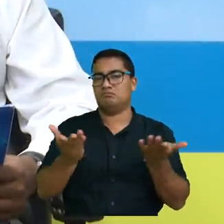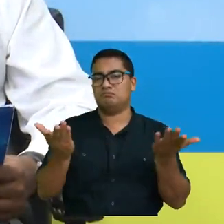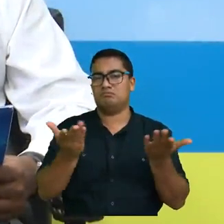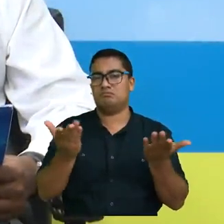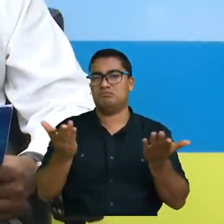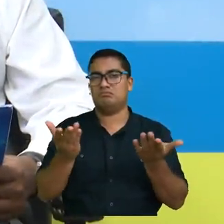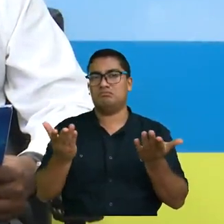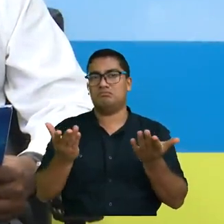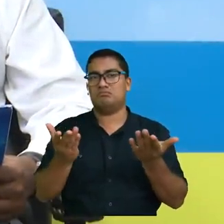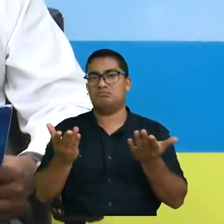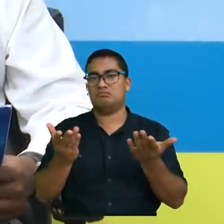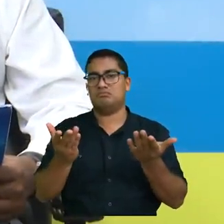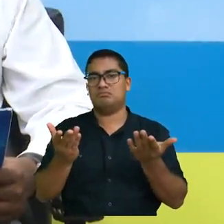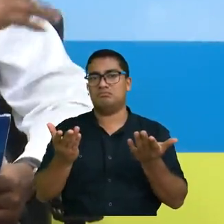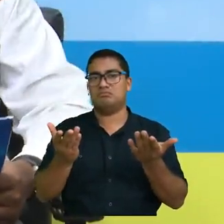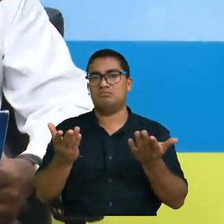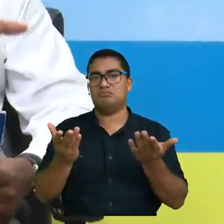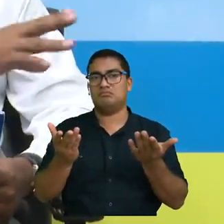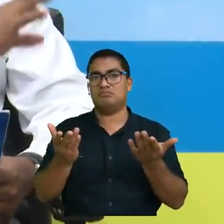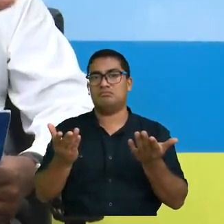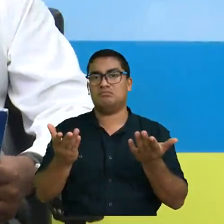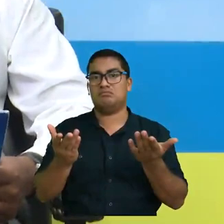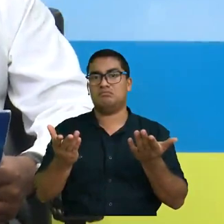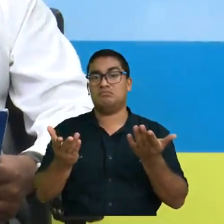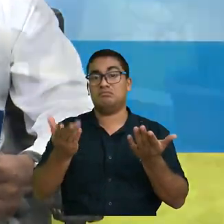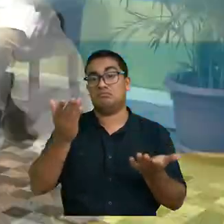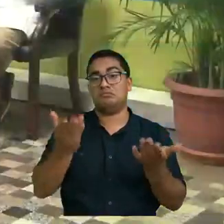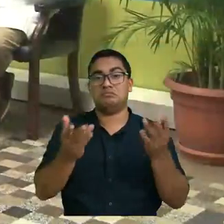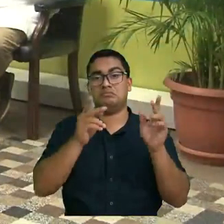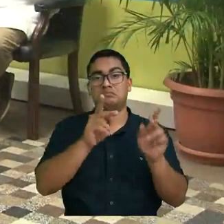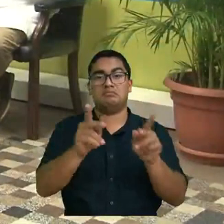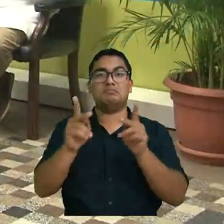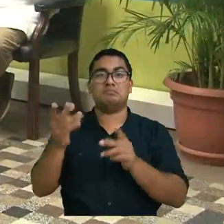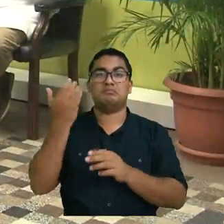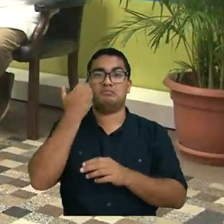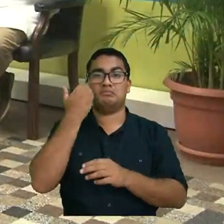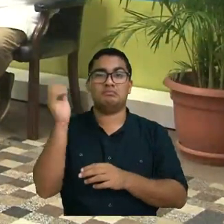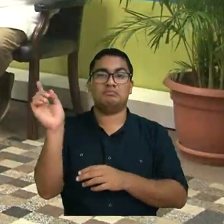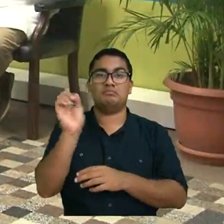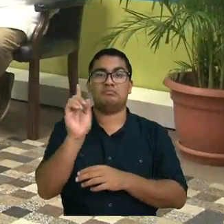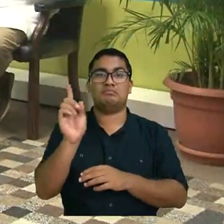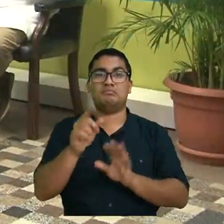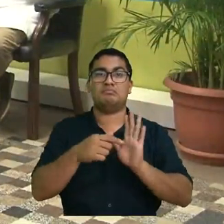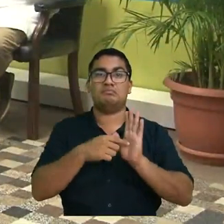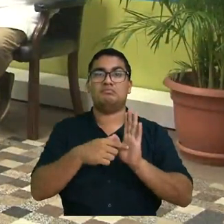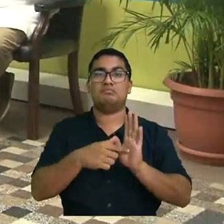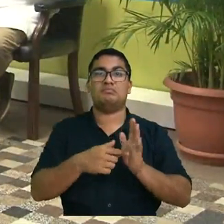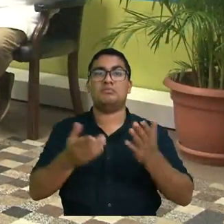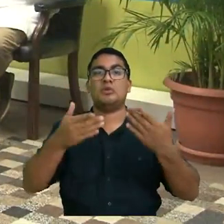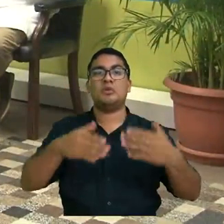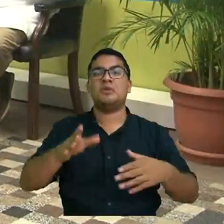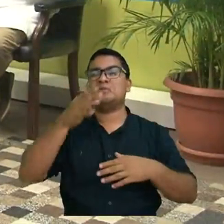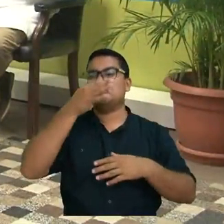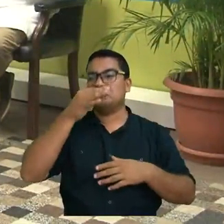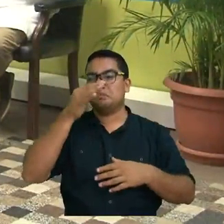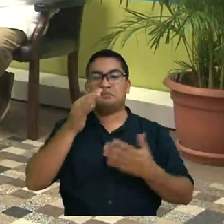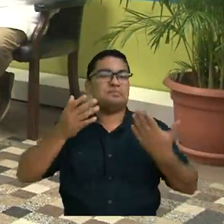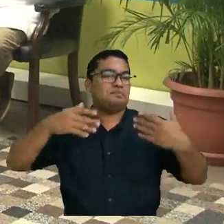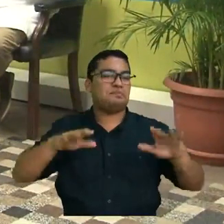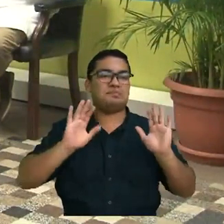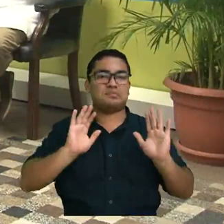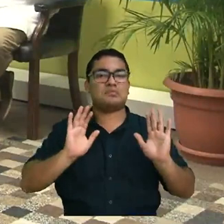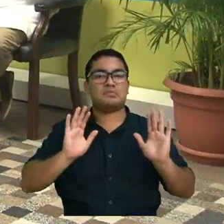que continuamente desarrollan, quizás no tienen una enfermedad crónica, pero desarrollan comúnmente cuadros gripales en el año,